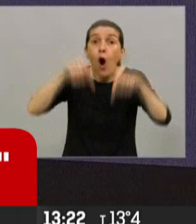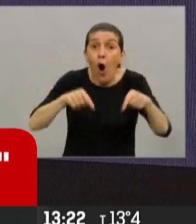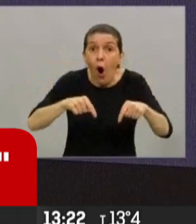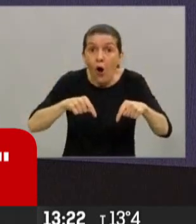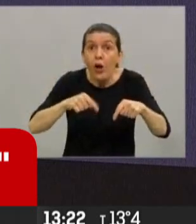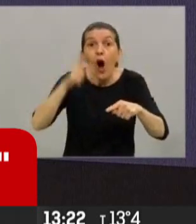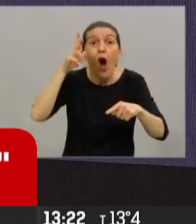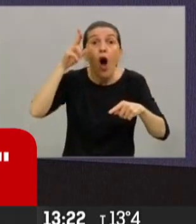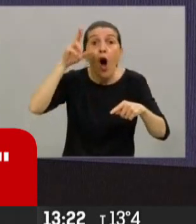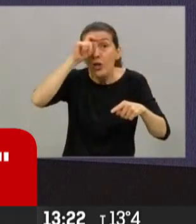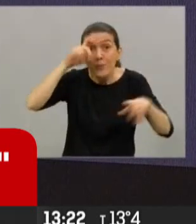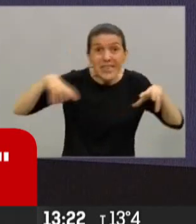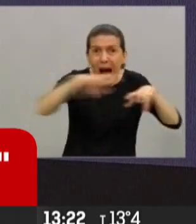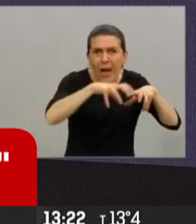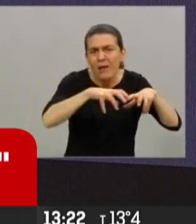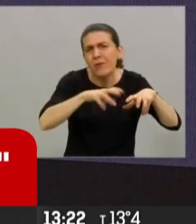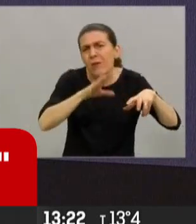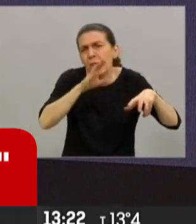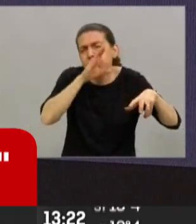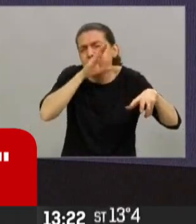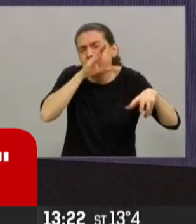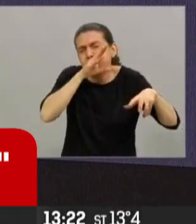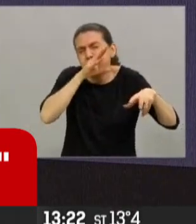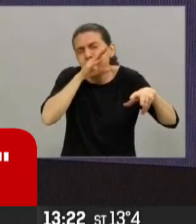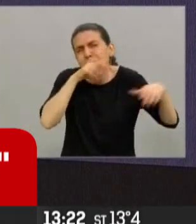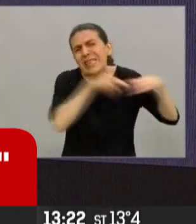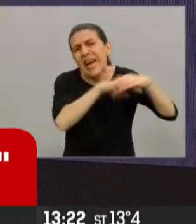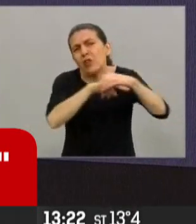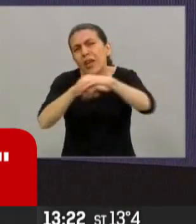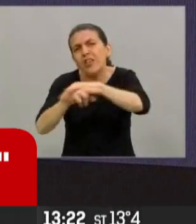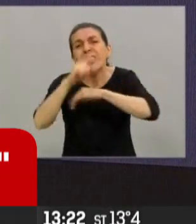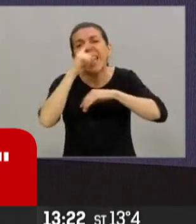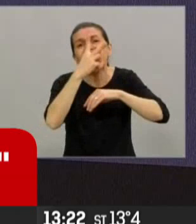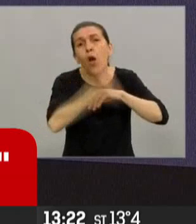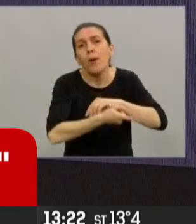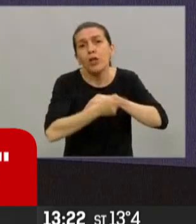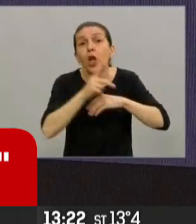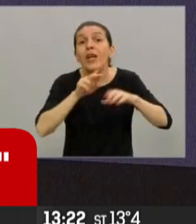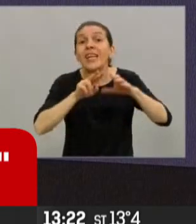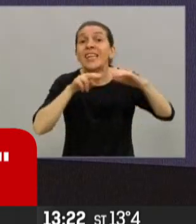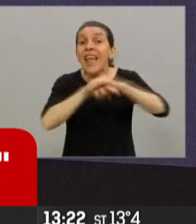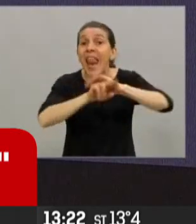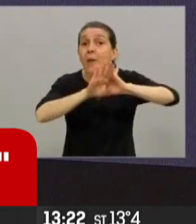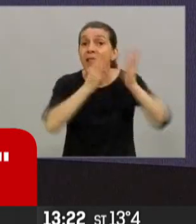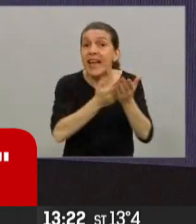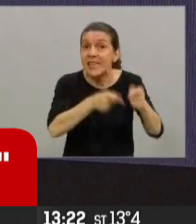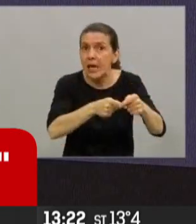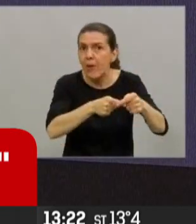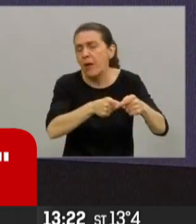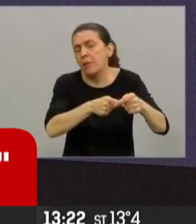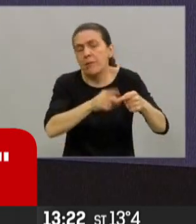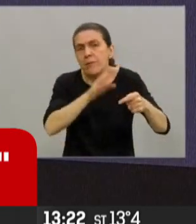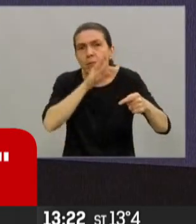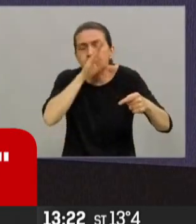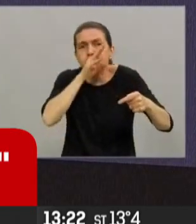ocupado el 72% de las camas de terapia intensiva y estaríamos